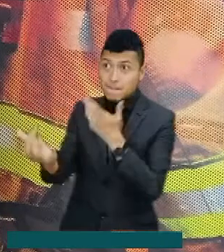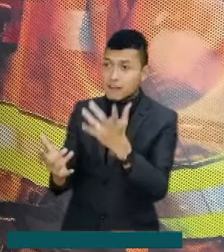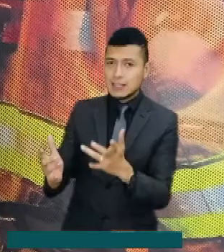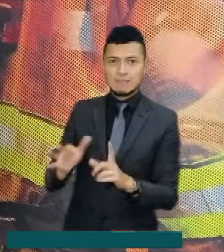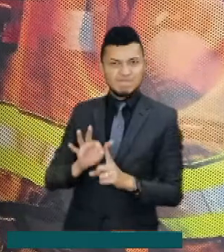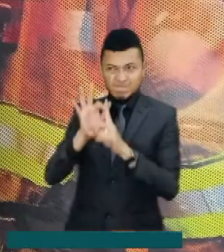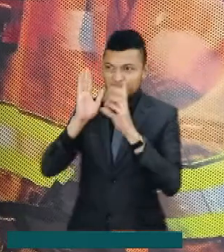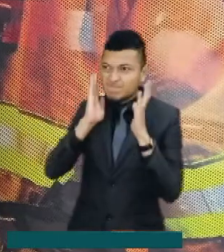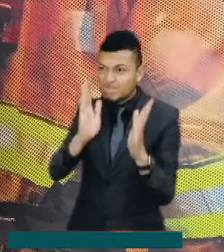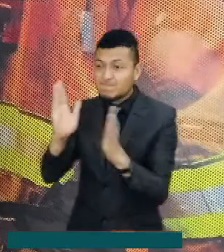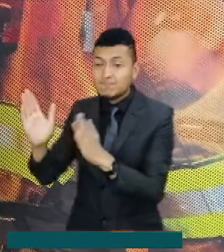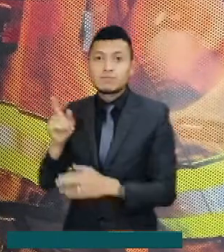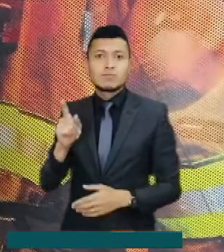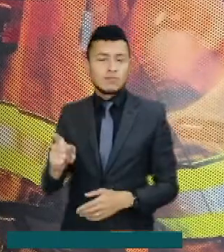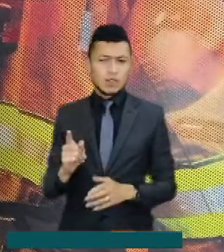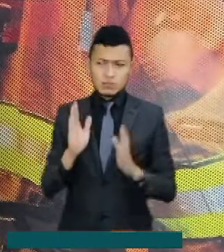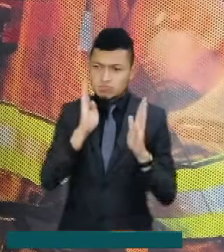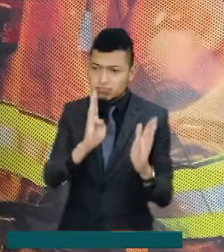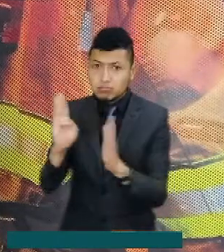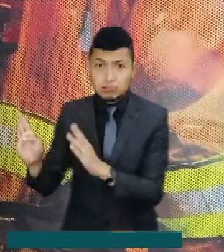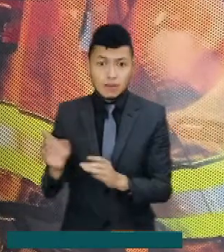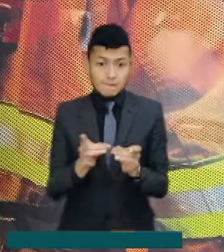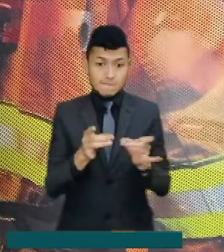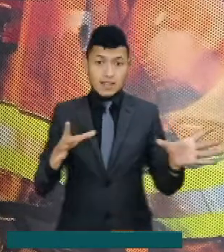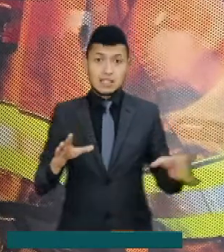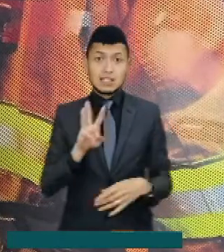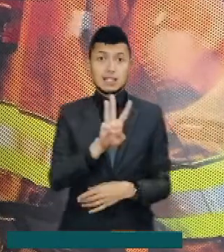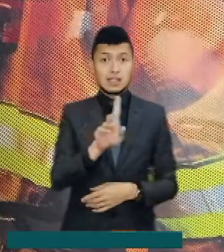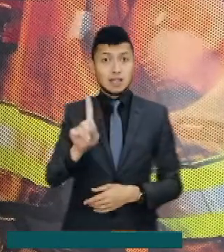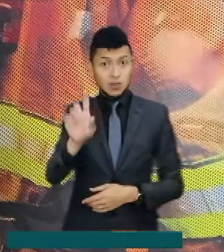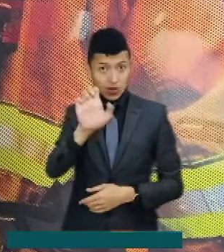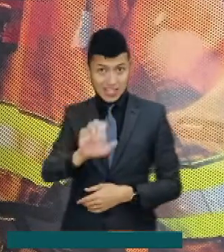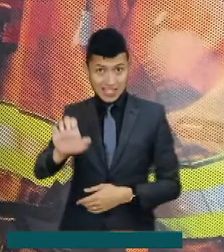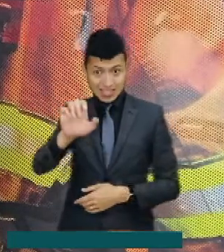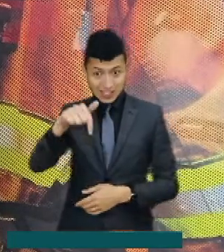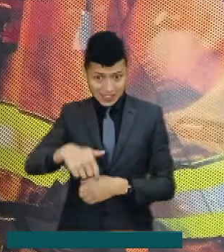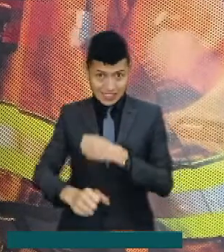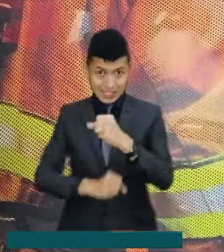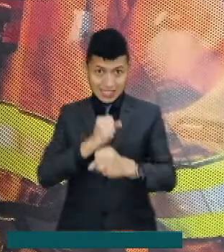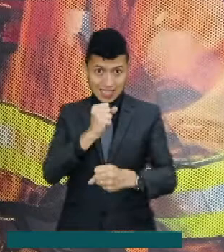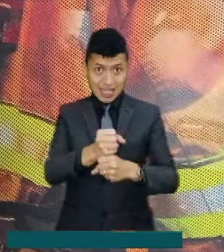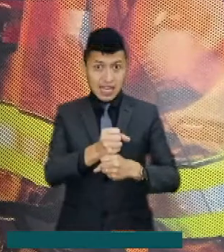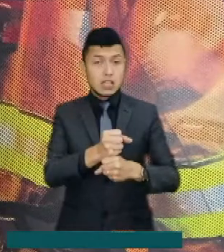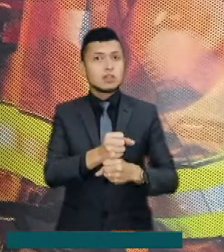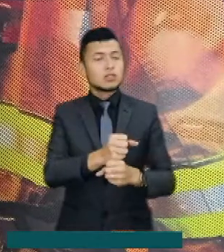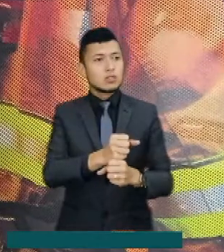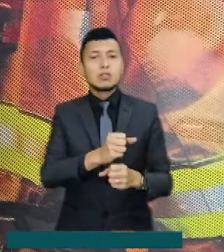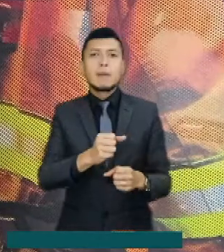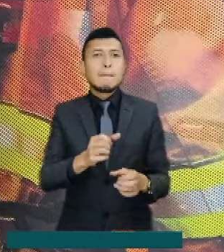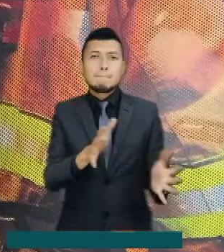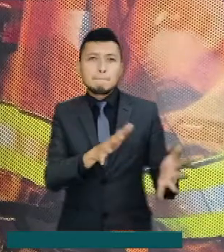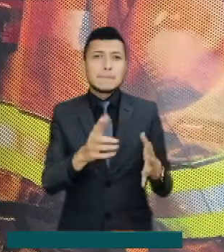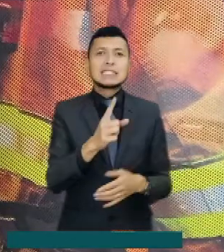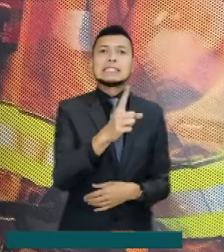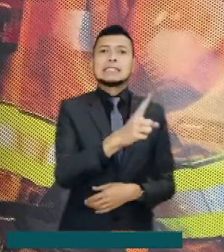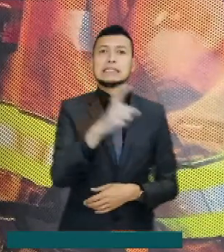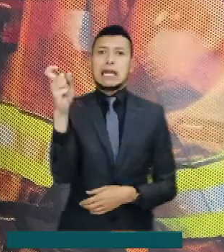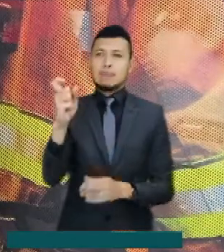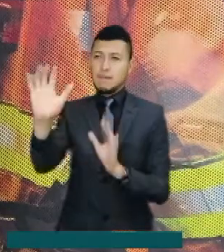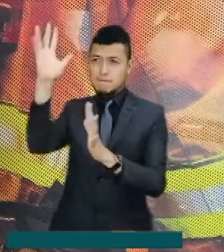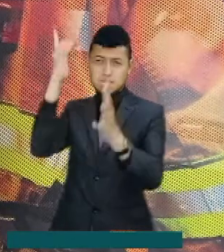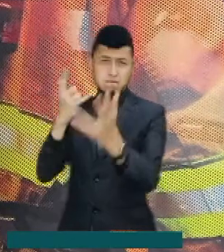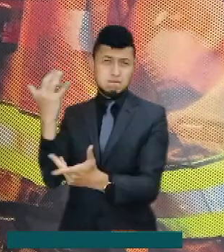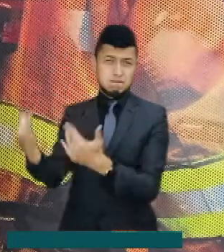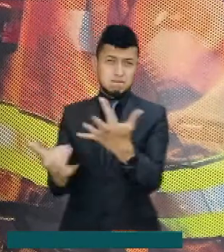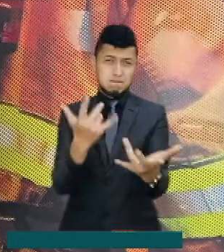ha atendido con cierre a 31 de enero de este año más de 100 incidentes forestales